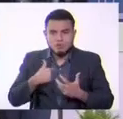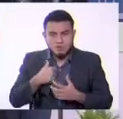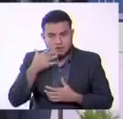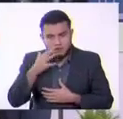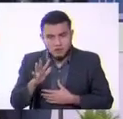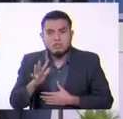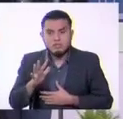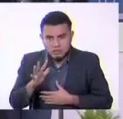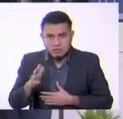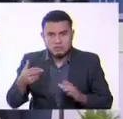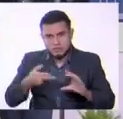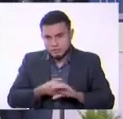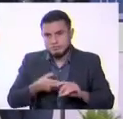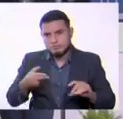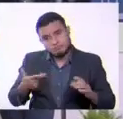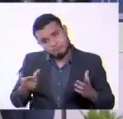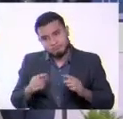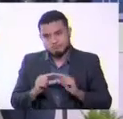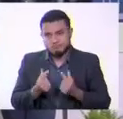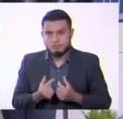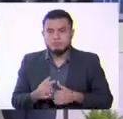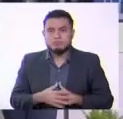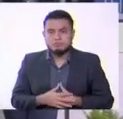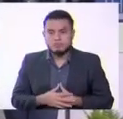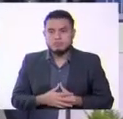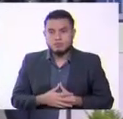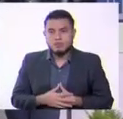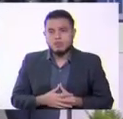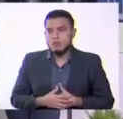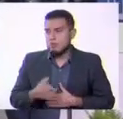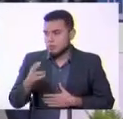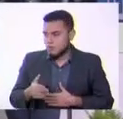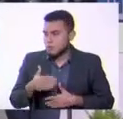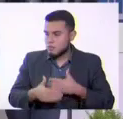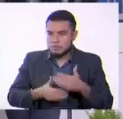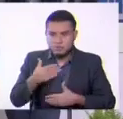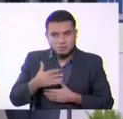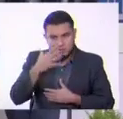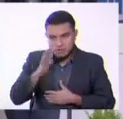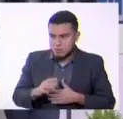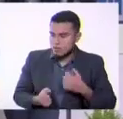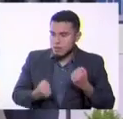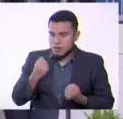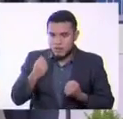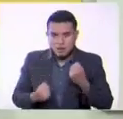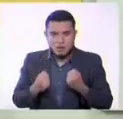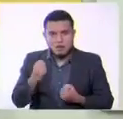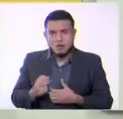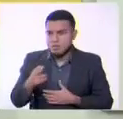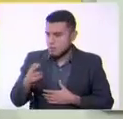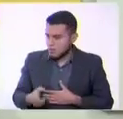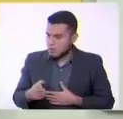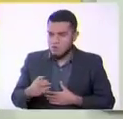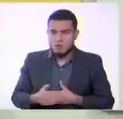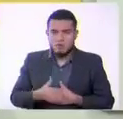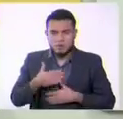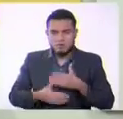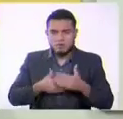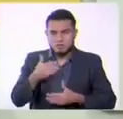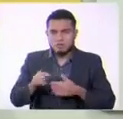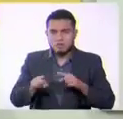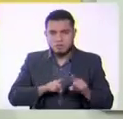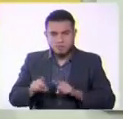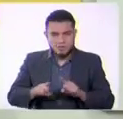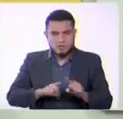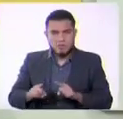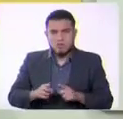estoy dentro o estoy fuera del grupo. Sino los mismos procesos, por ejemplo, deportivos, los mismos procesos de competencias, las